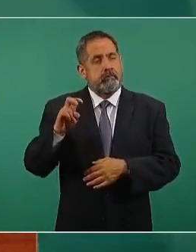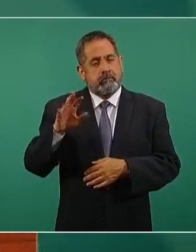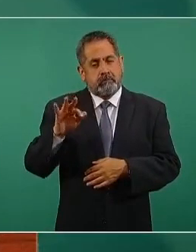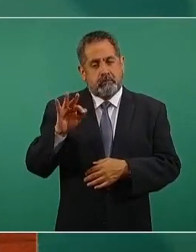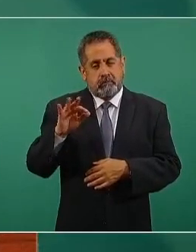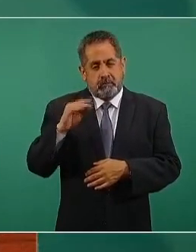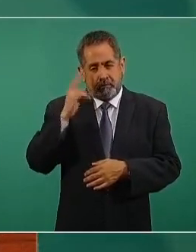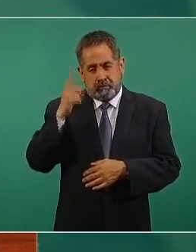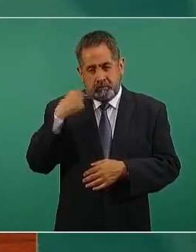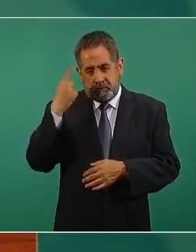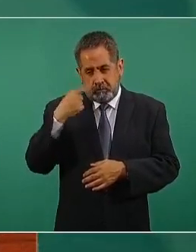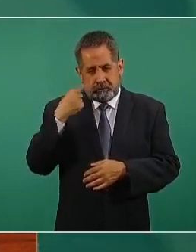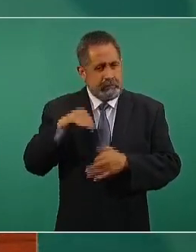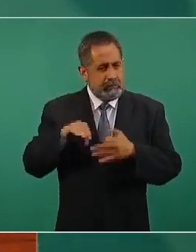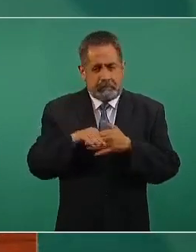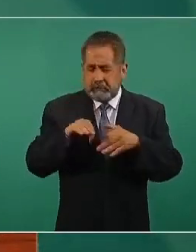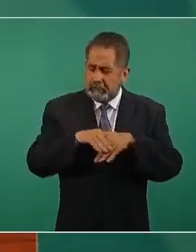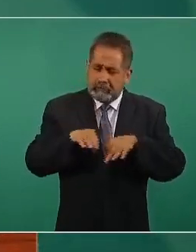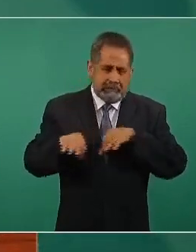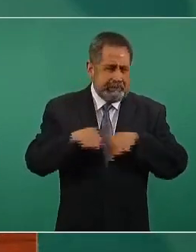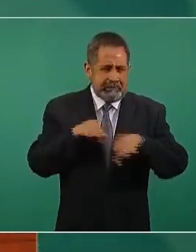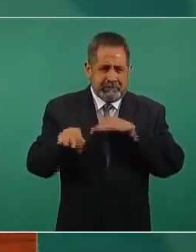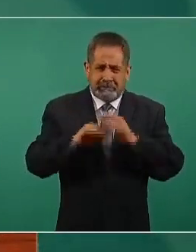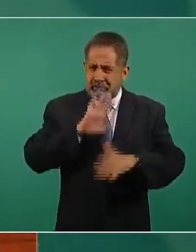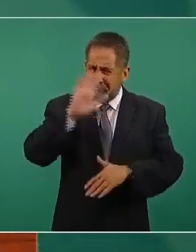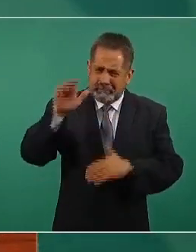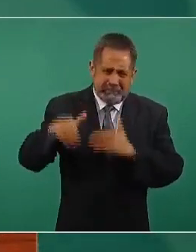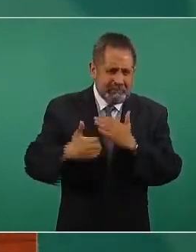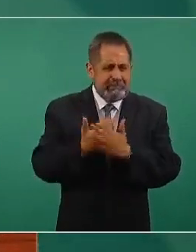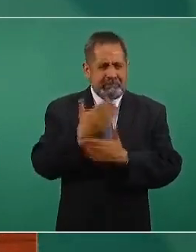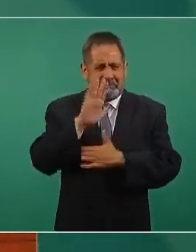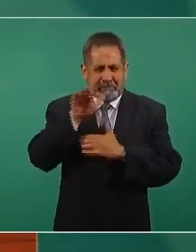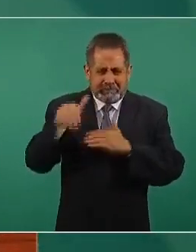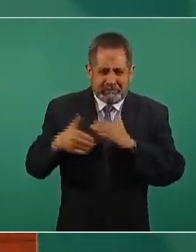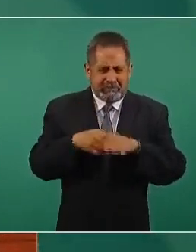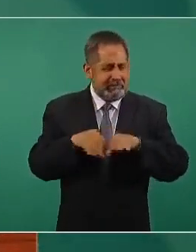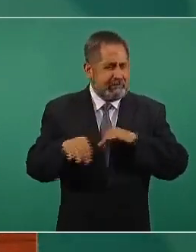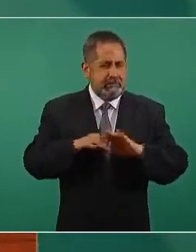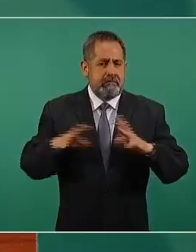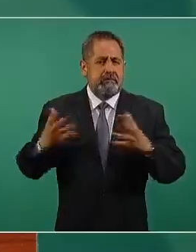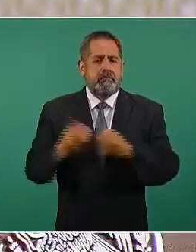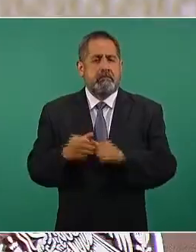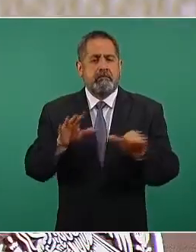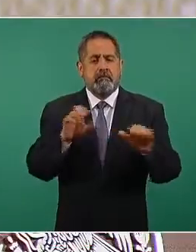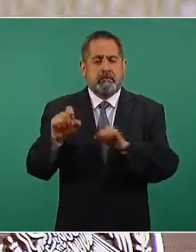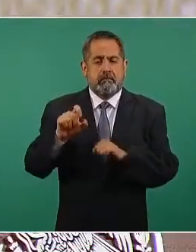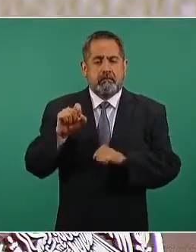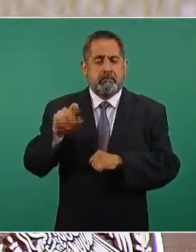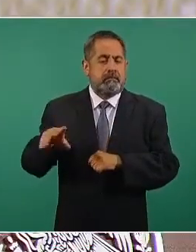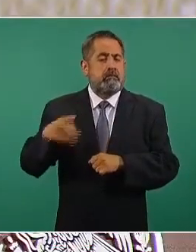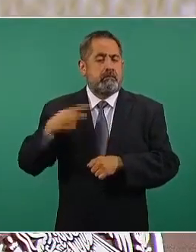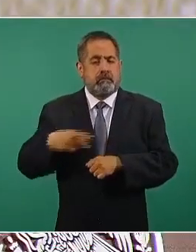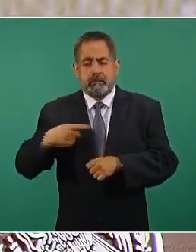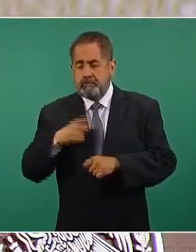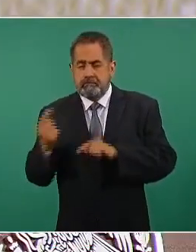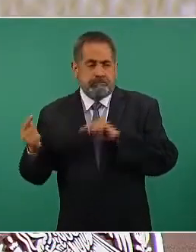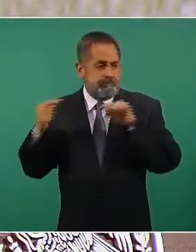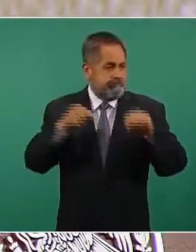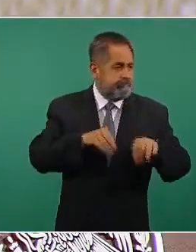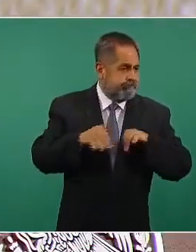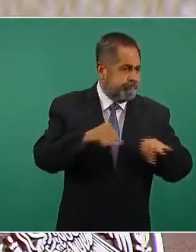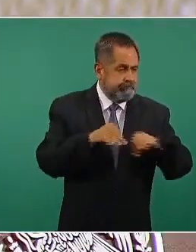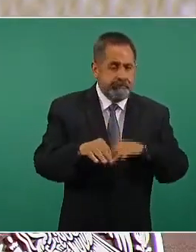240 horas continuas hemos estado trabajando, 629 elementos desplegados